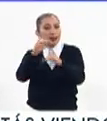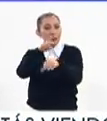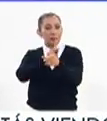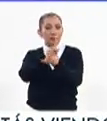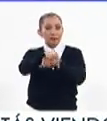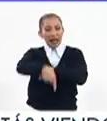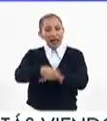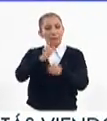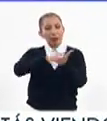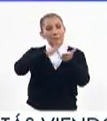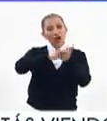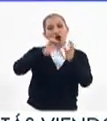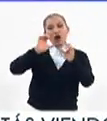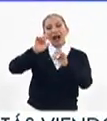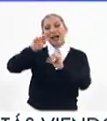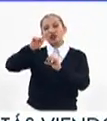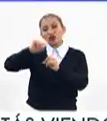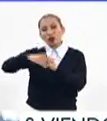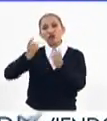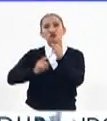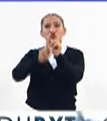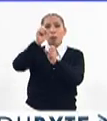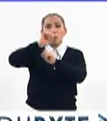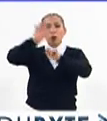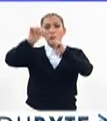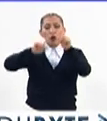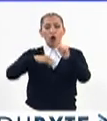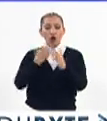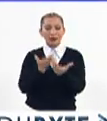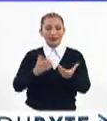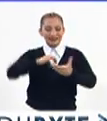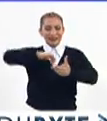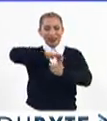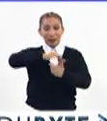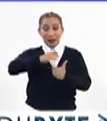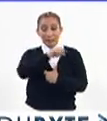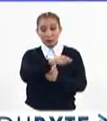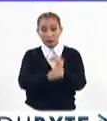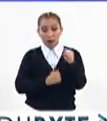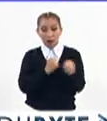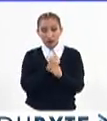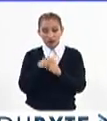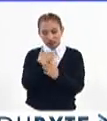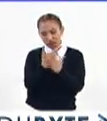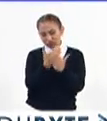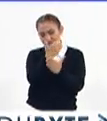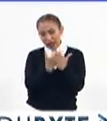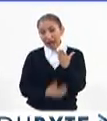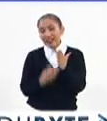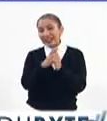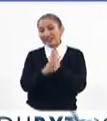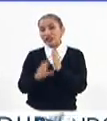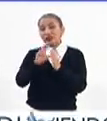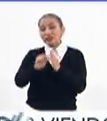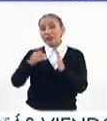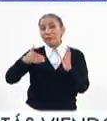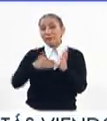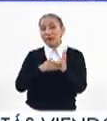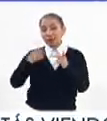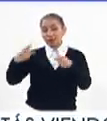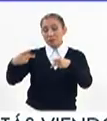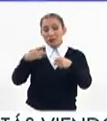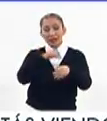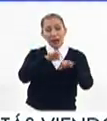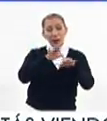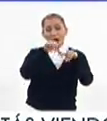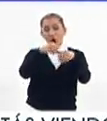piel, los de papel o cartón, la pirotecnia y la cerámica. Ese mismo año se registraron más de 380,000 puestos